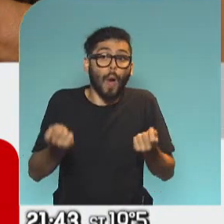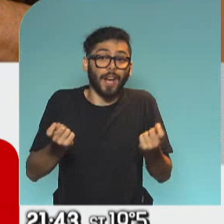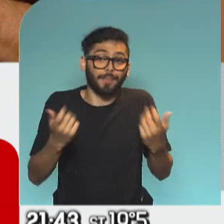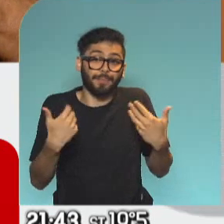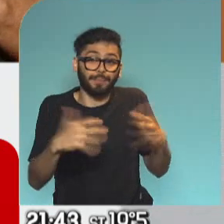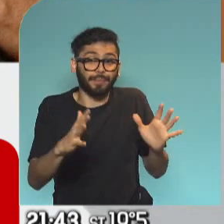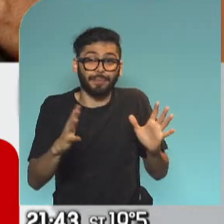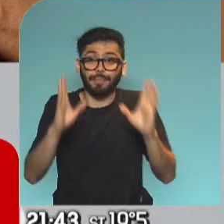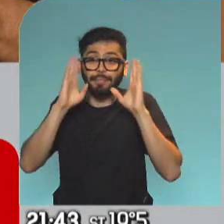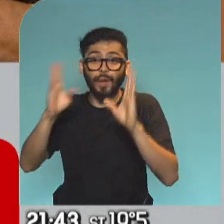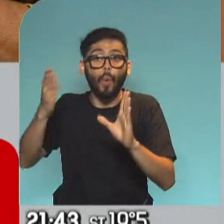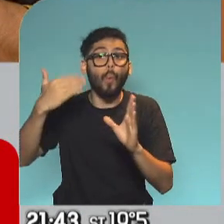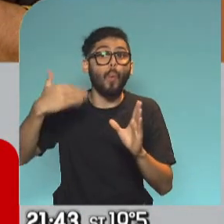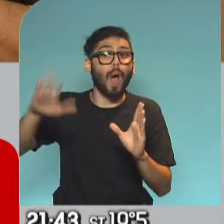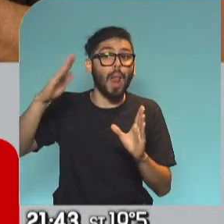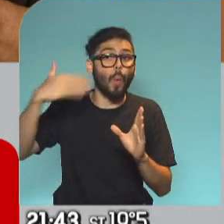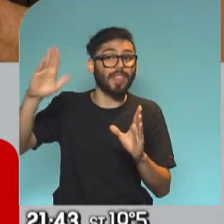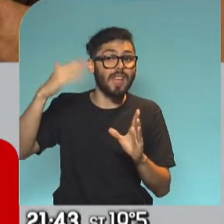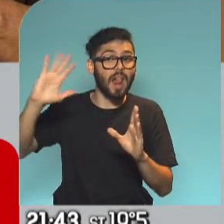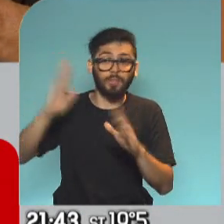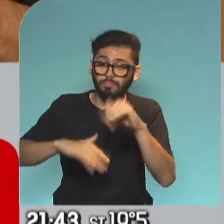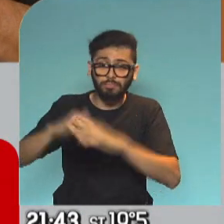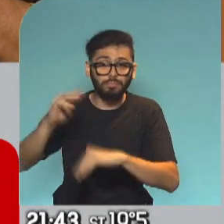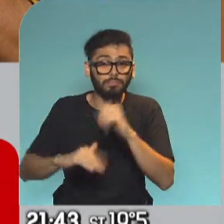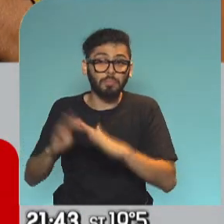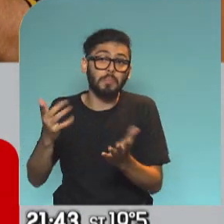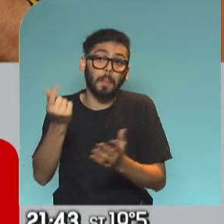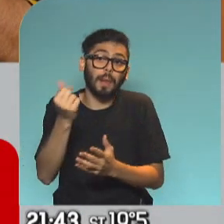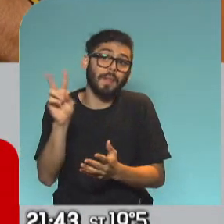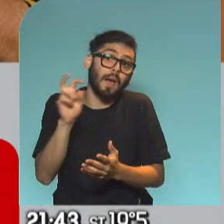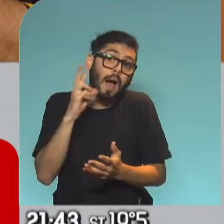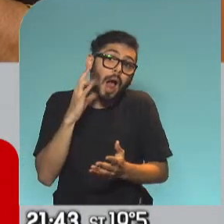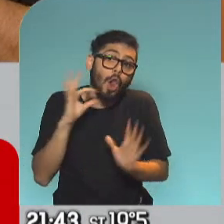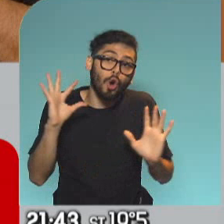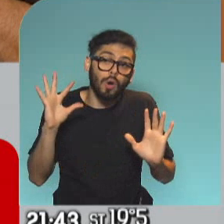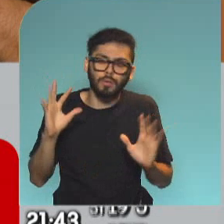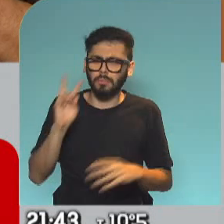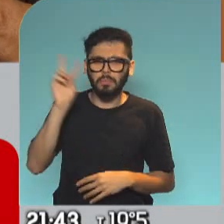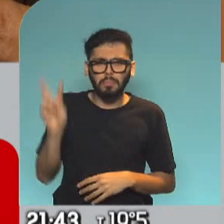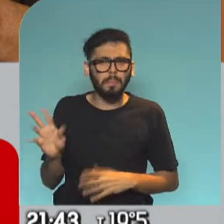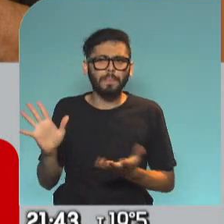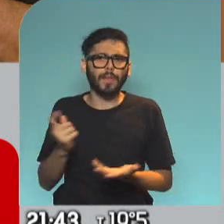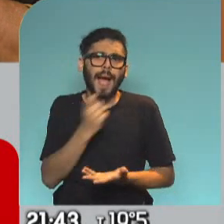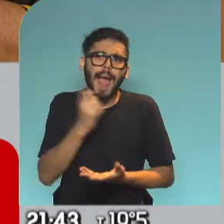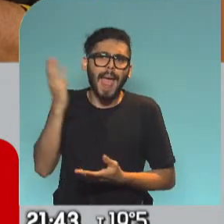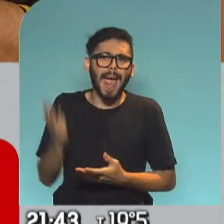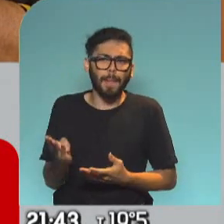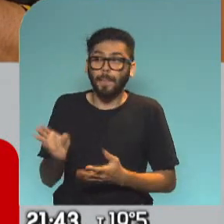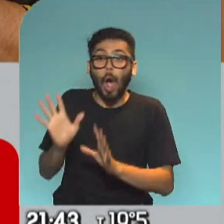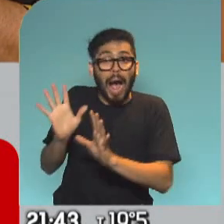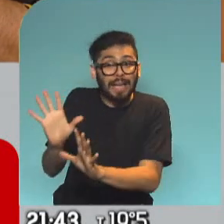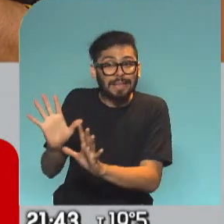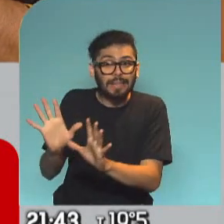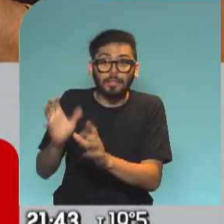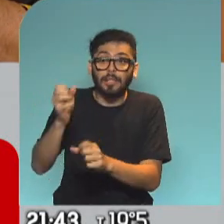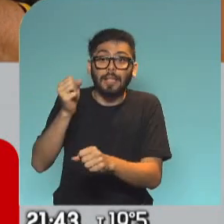de albañil, que me doy la maña con eso y que de alguna manera podía generar dinero. Ese pequeño ejemplo me parece que es el gran ejemplo de muchos trabajadores